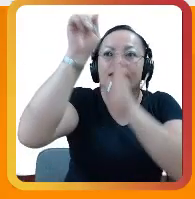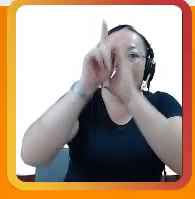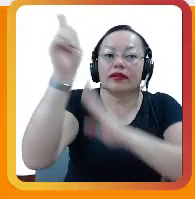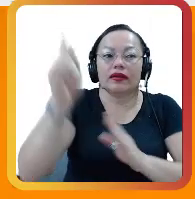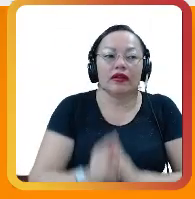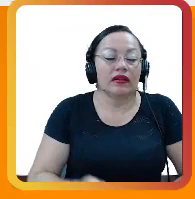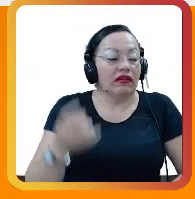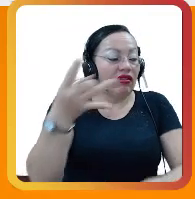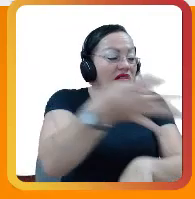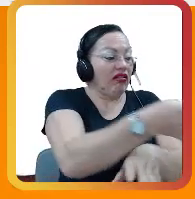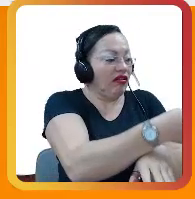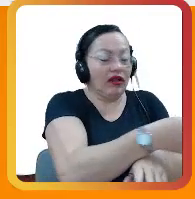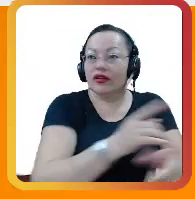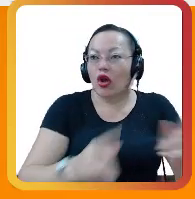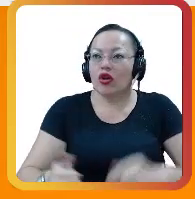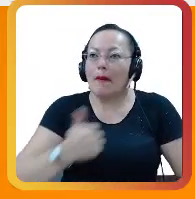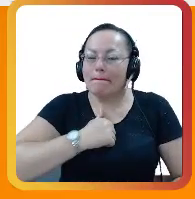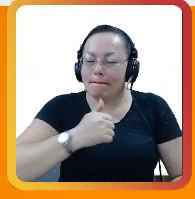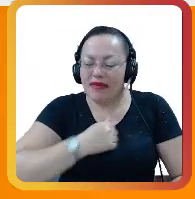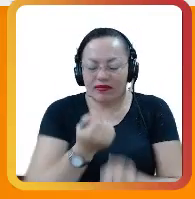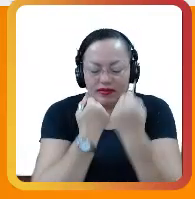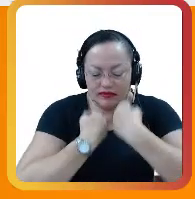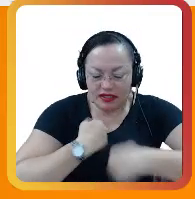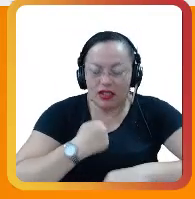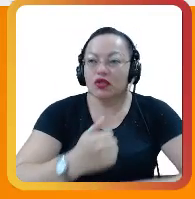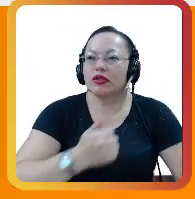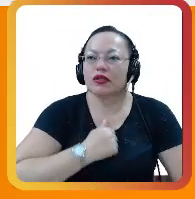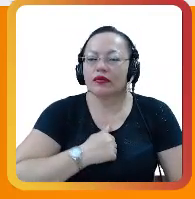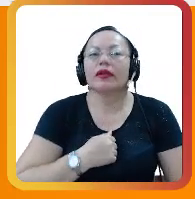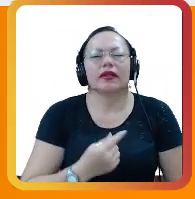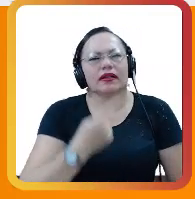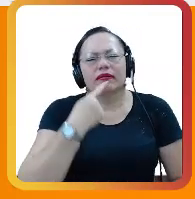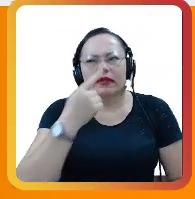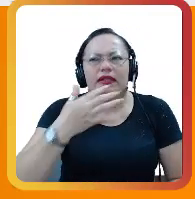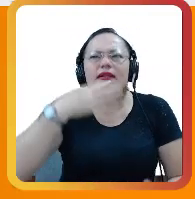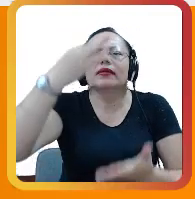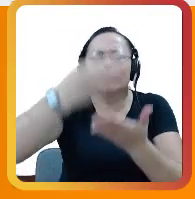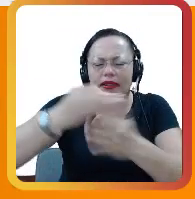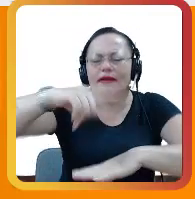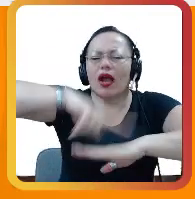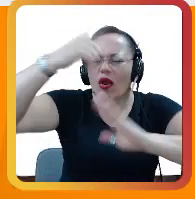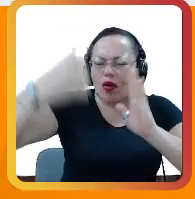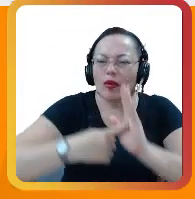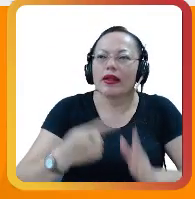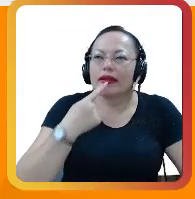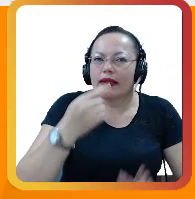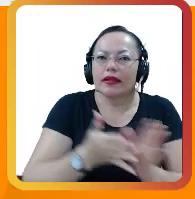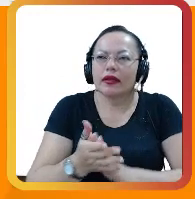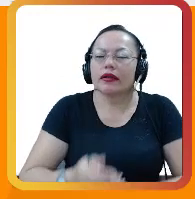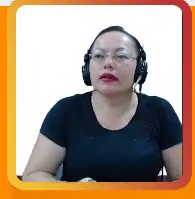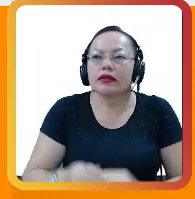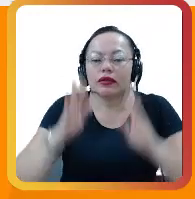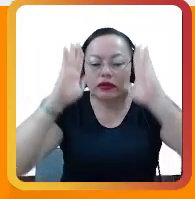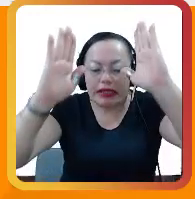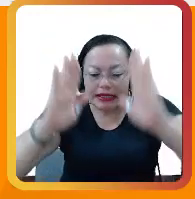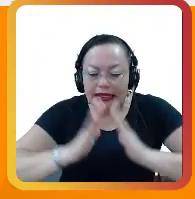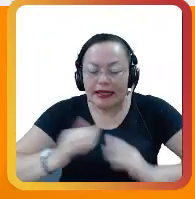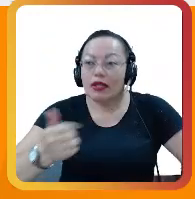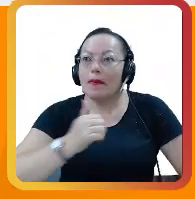demás, sino superándote a ti mismo." Yo creo que esto es totalmente cierto. Porque tú te enfocas en ti,